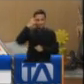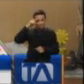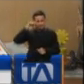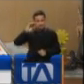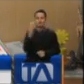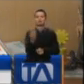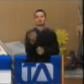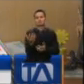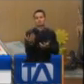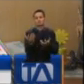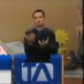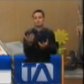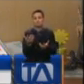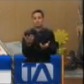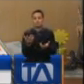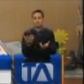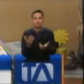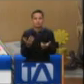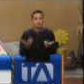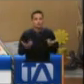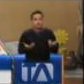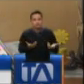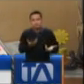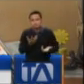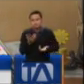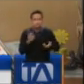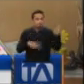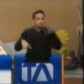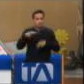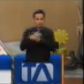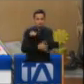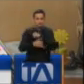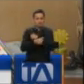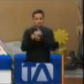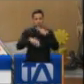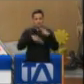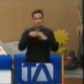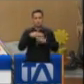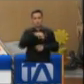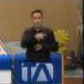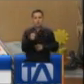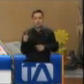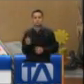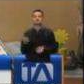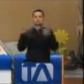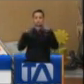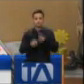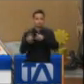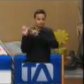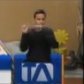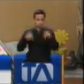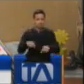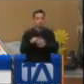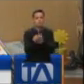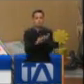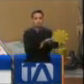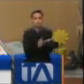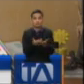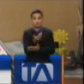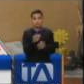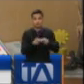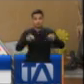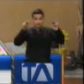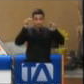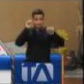Evidentemente, tal como pasa en otros países del mundo, y por eso también la intervención del proyecto ONU